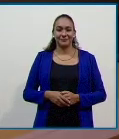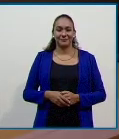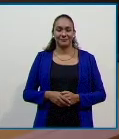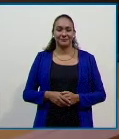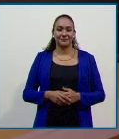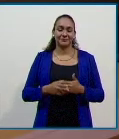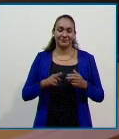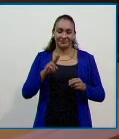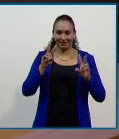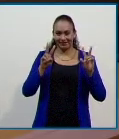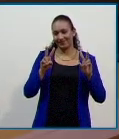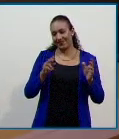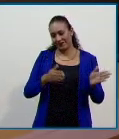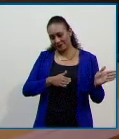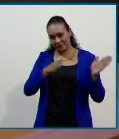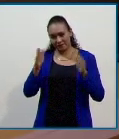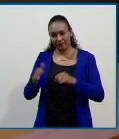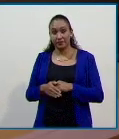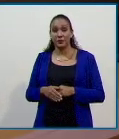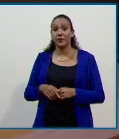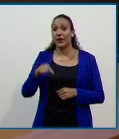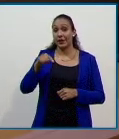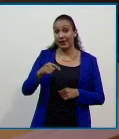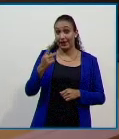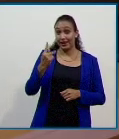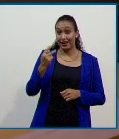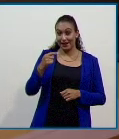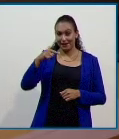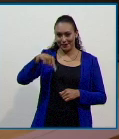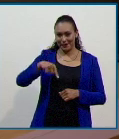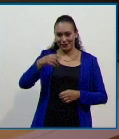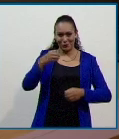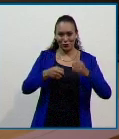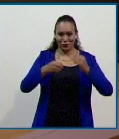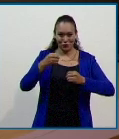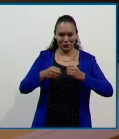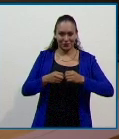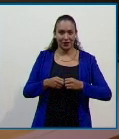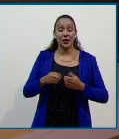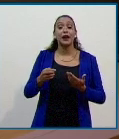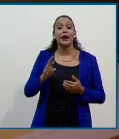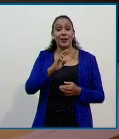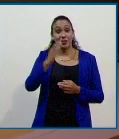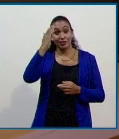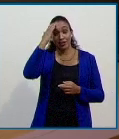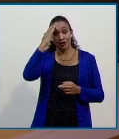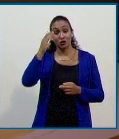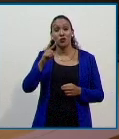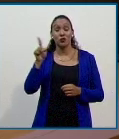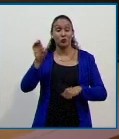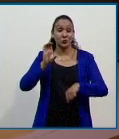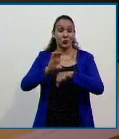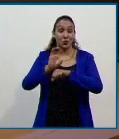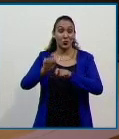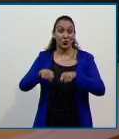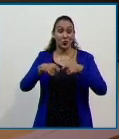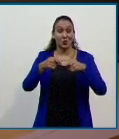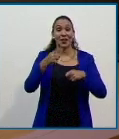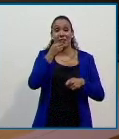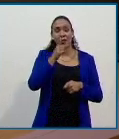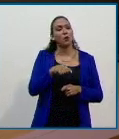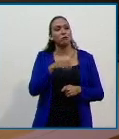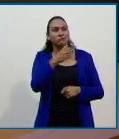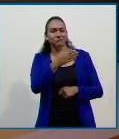Y en otras noticias, Justicia TV recibió un reconocimiento por parte del canal colombiano Zoom por apoyar en la difusión